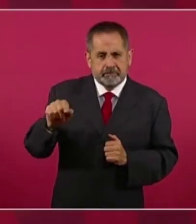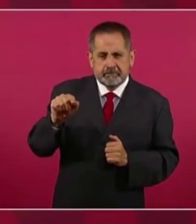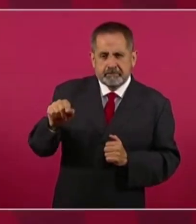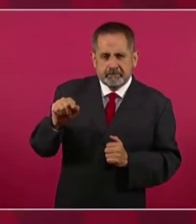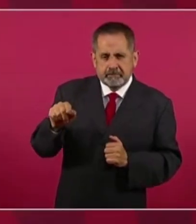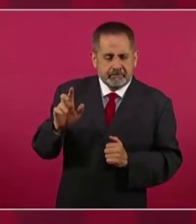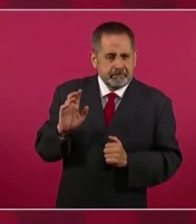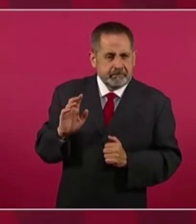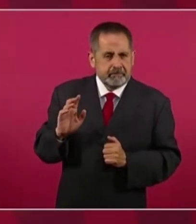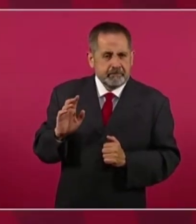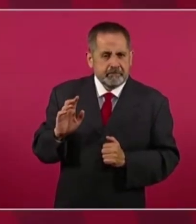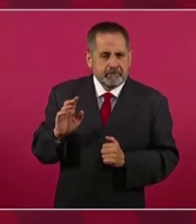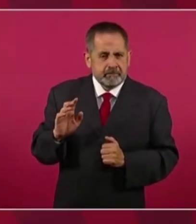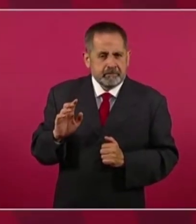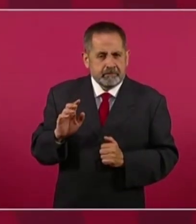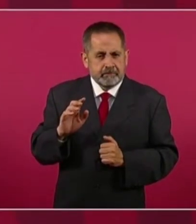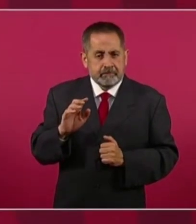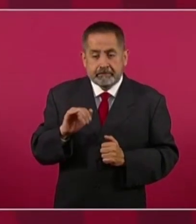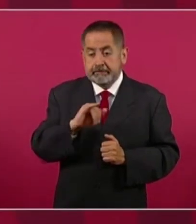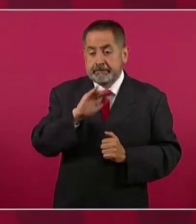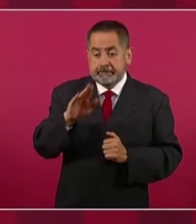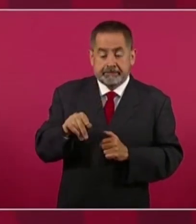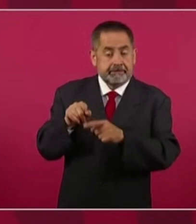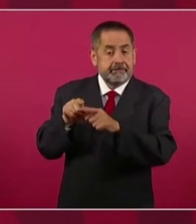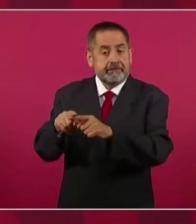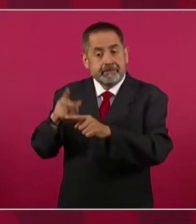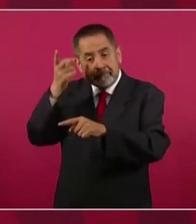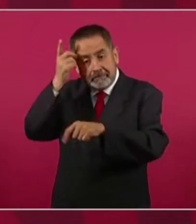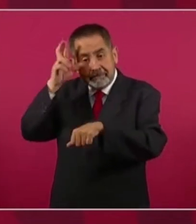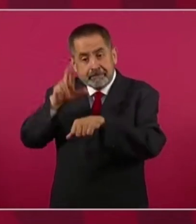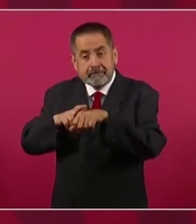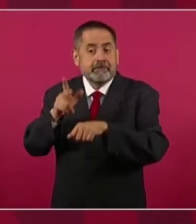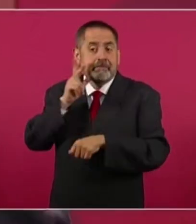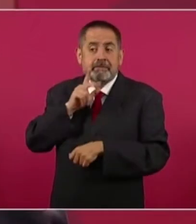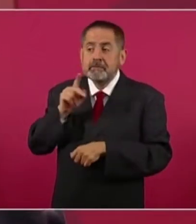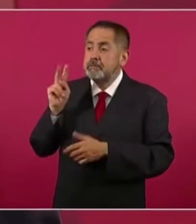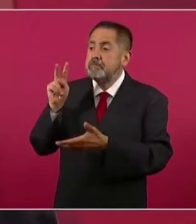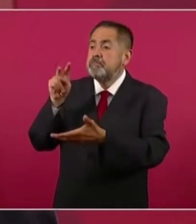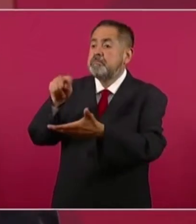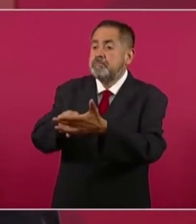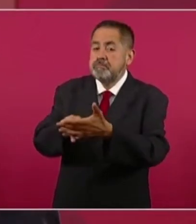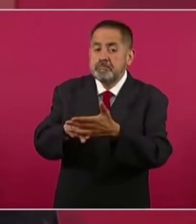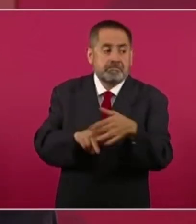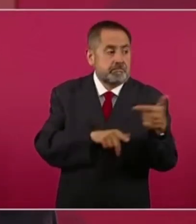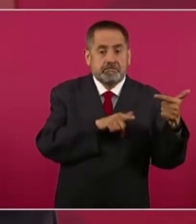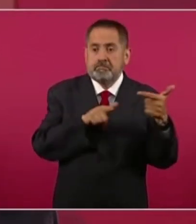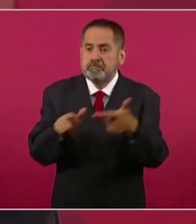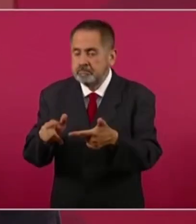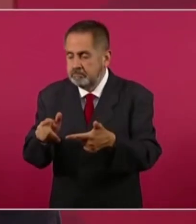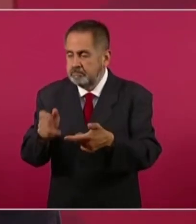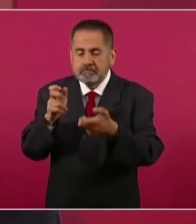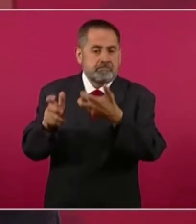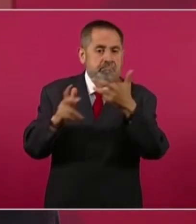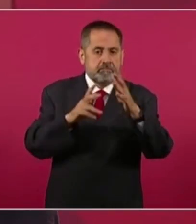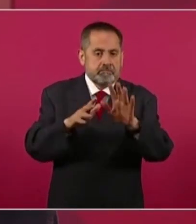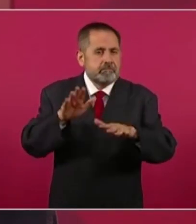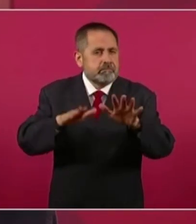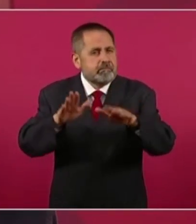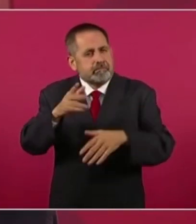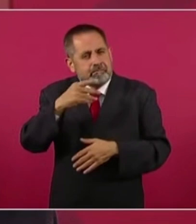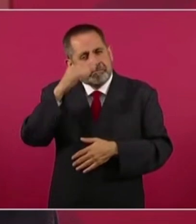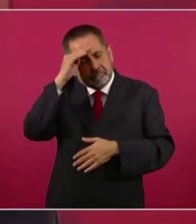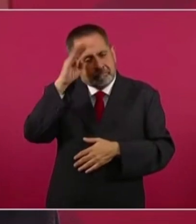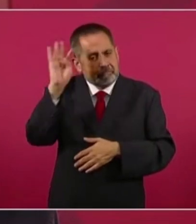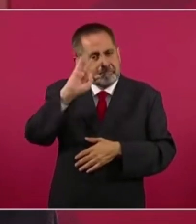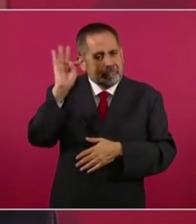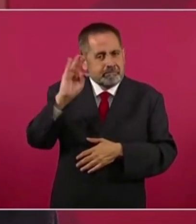casi en el momento el director de Pemex, por eso hasta se pensó de que